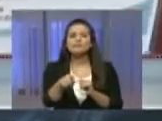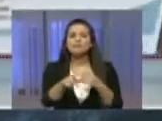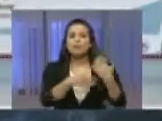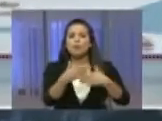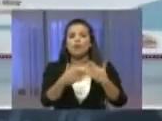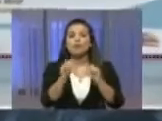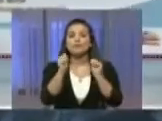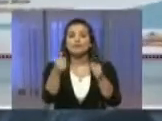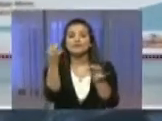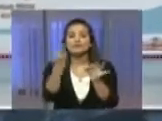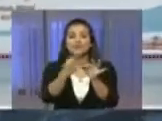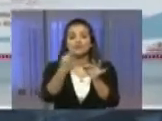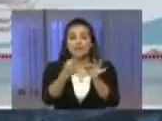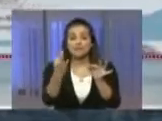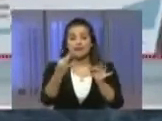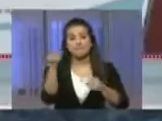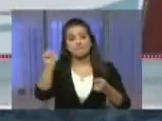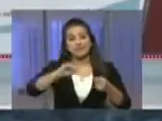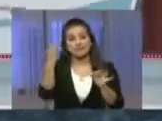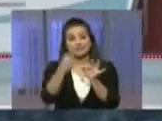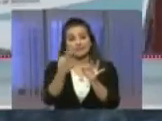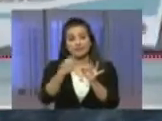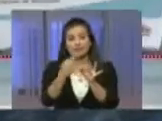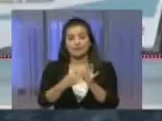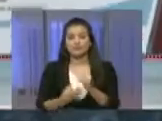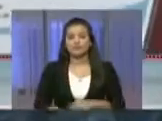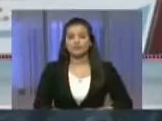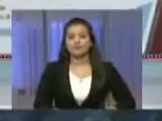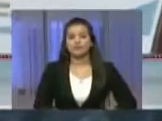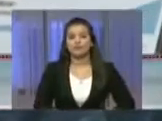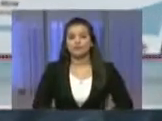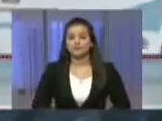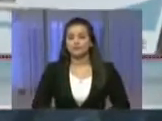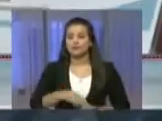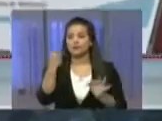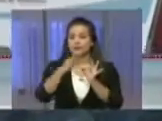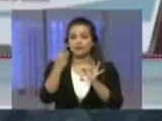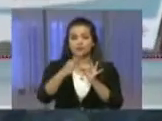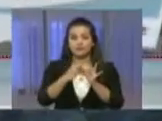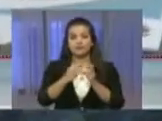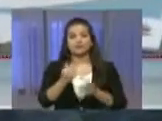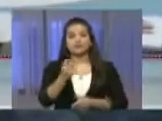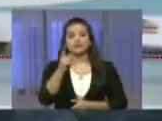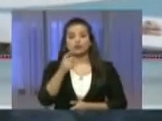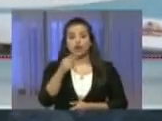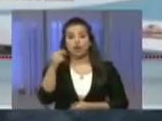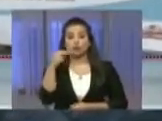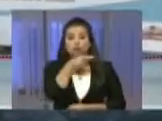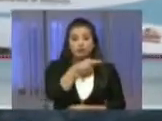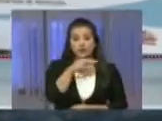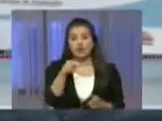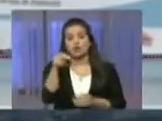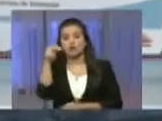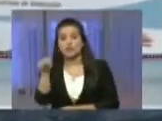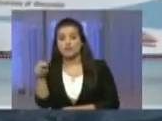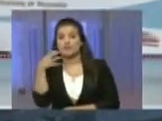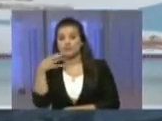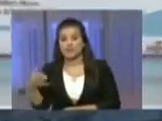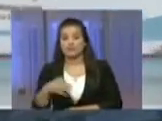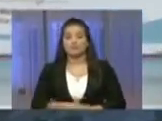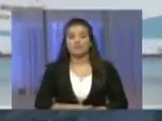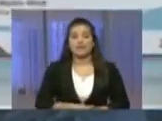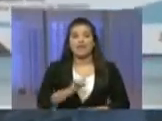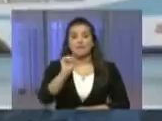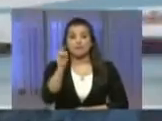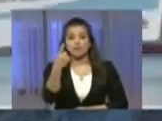septiembre mir septiembre octubre noviembre y diciembre el primero de septiembre